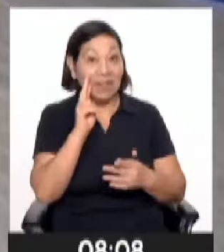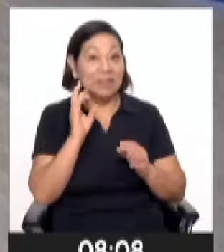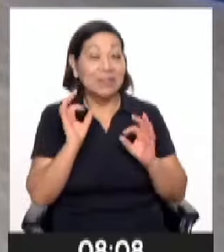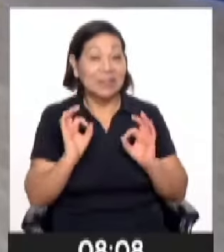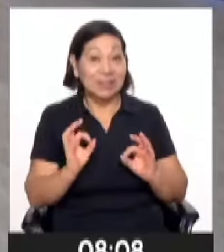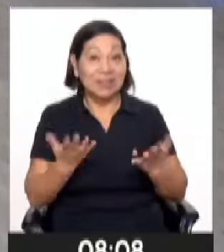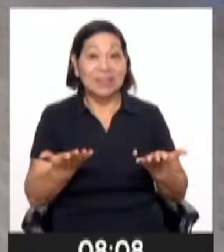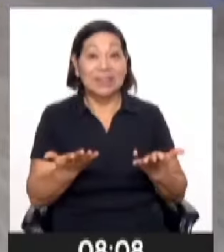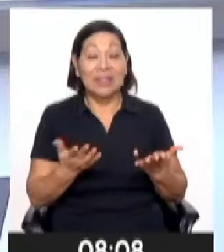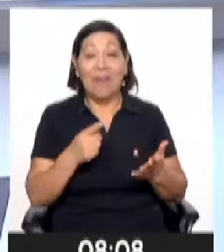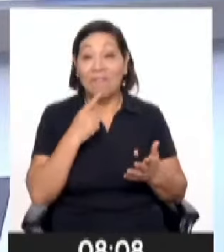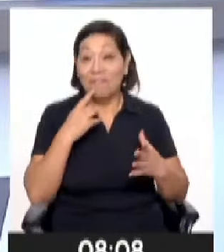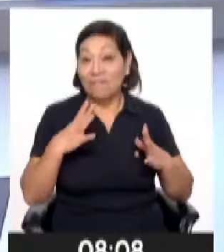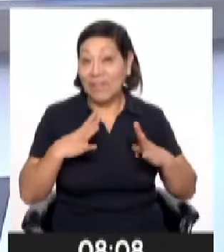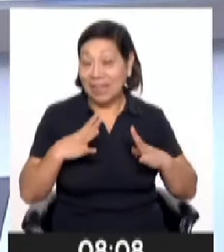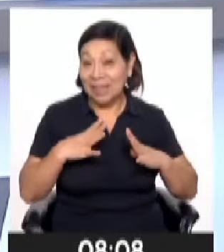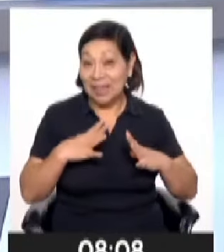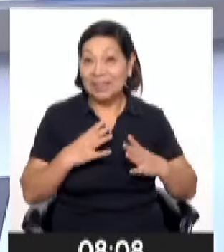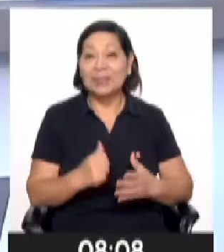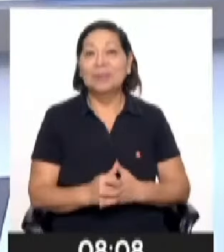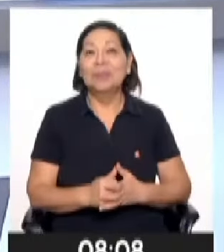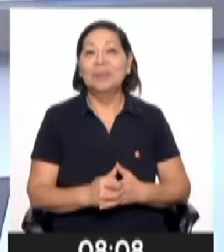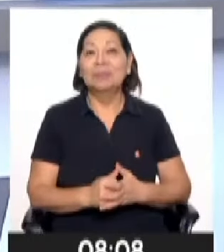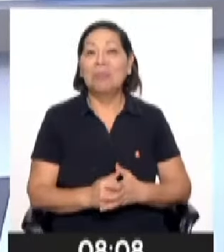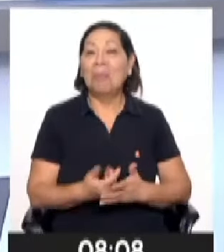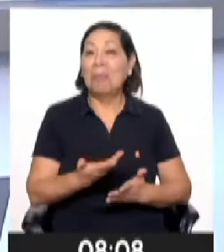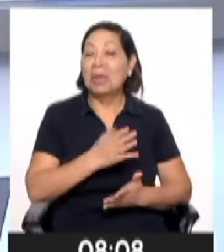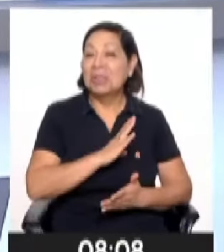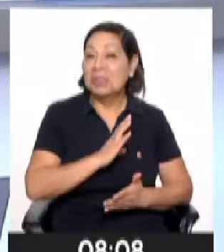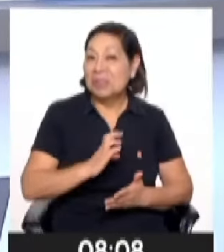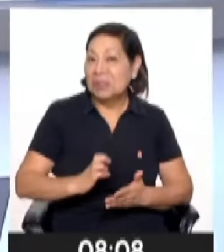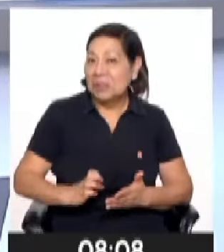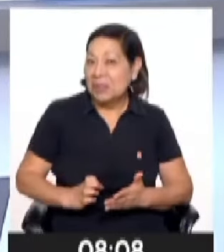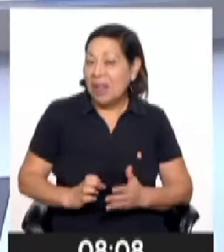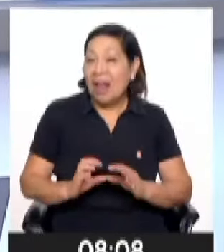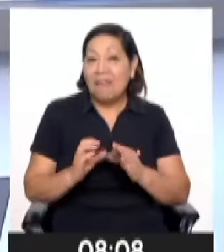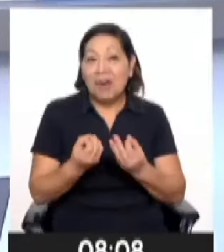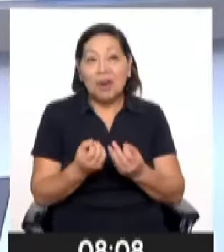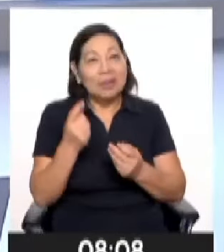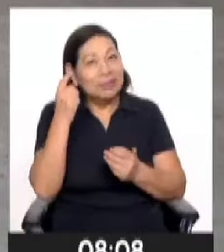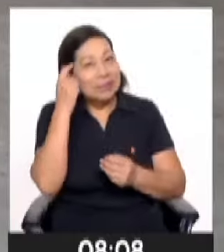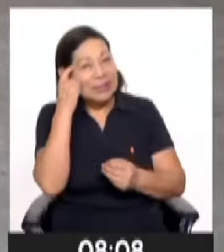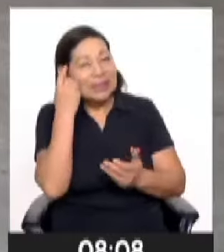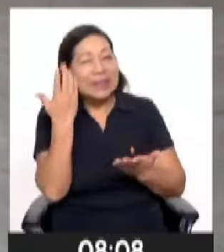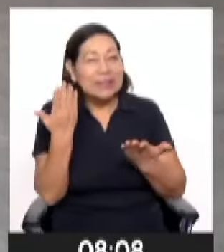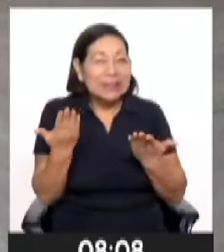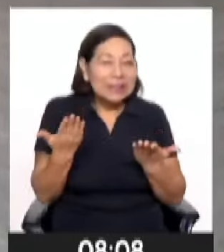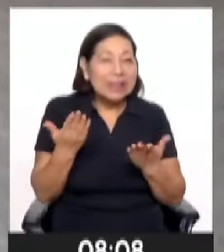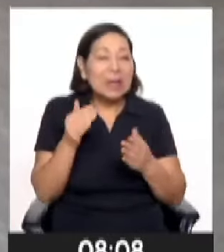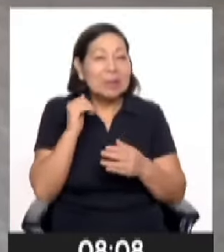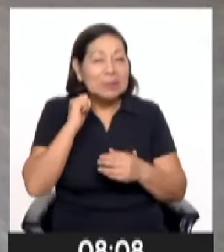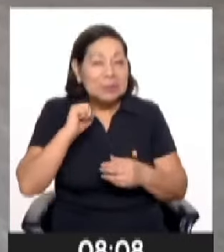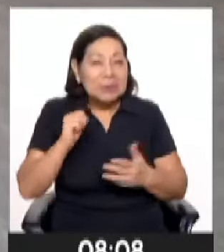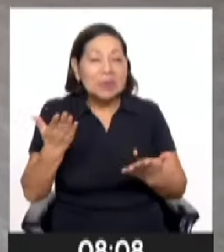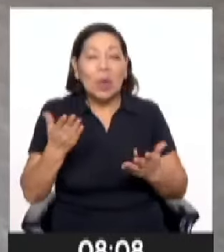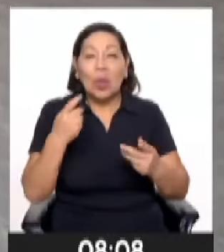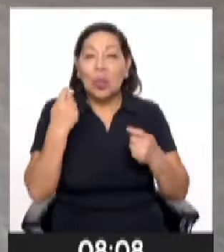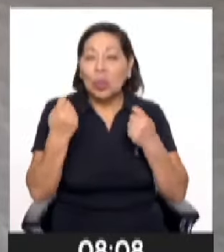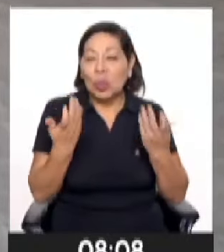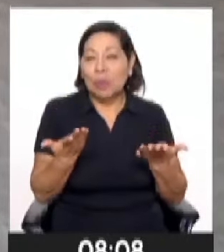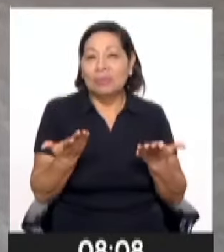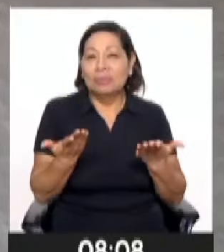realidad es feriado también para el sector público. Entonces seguramente las familias están pensando viajar, hacer